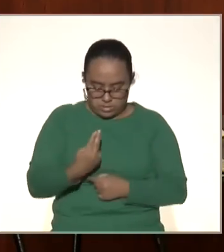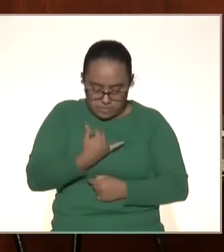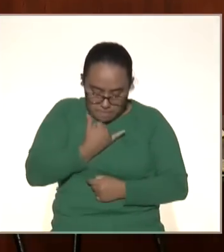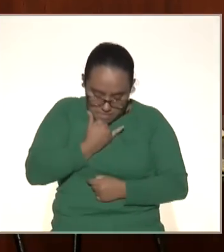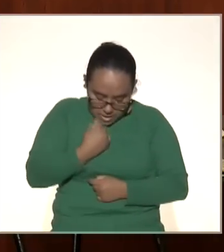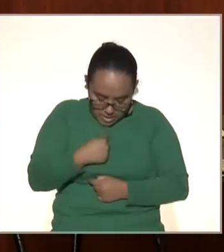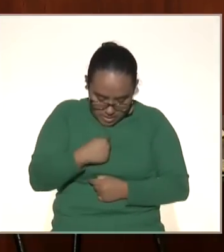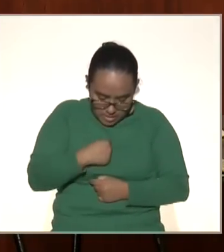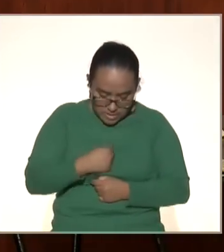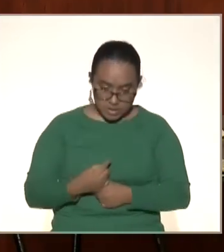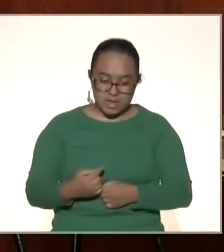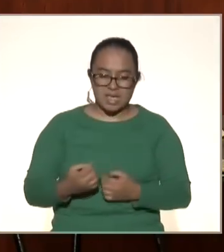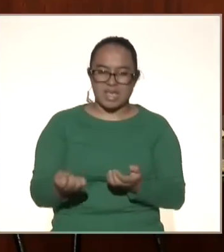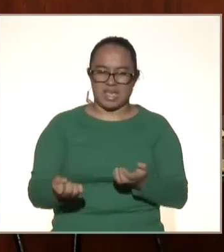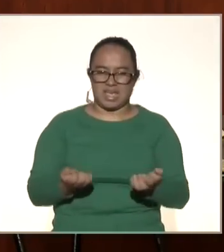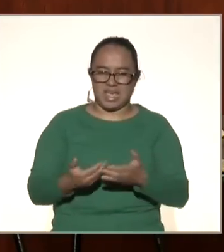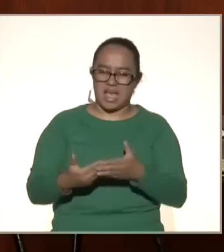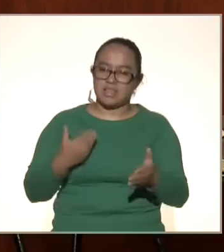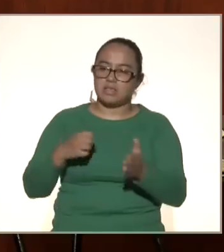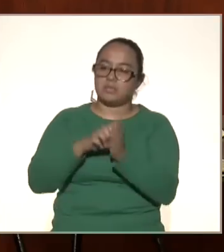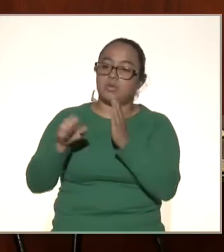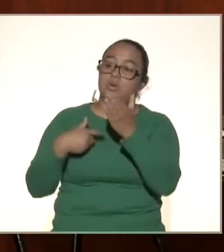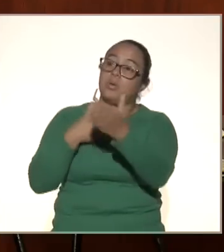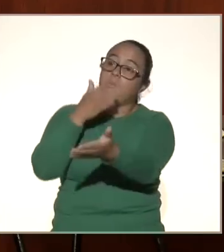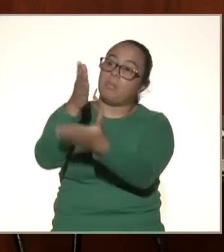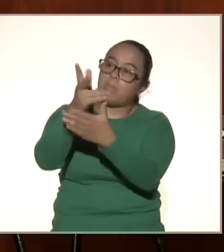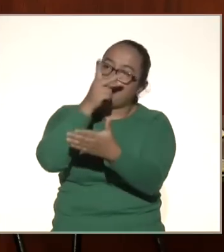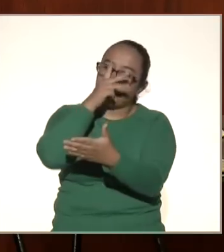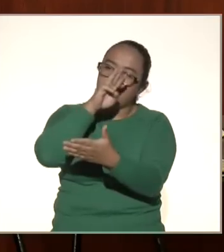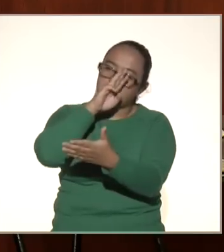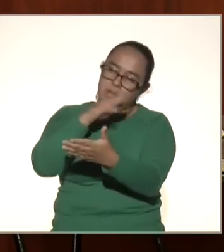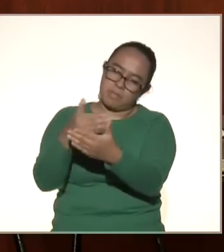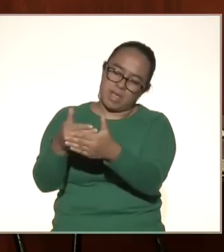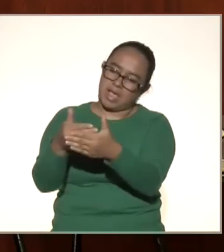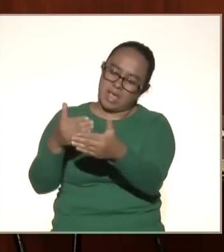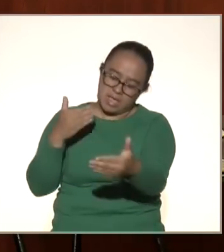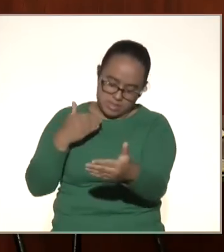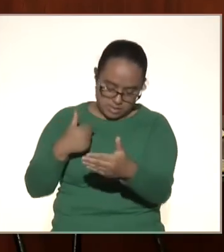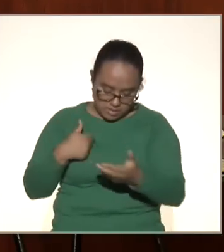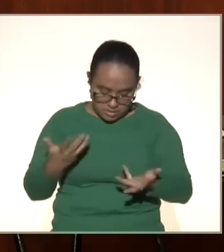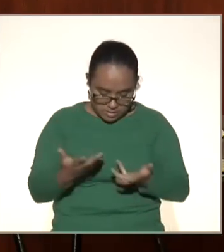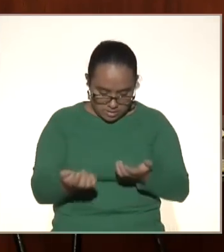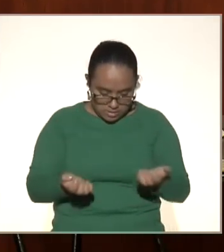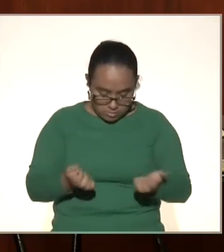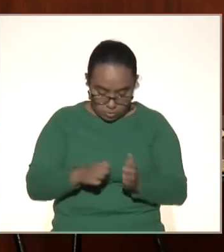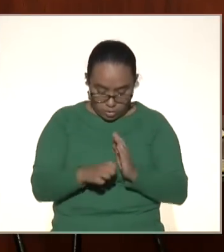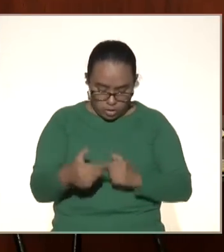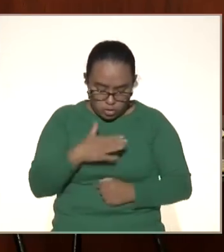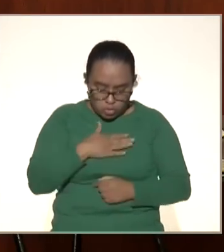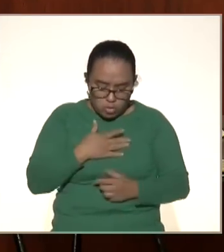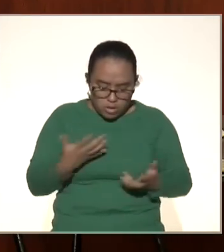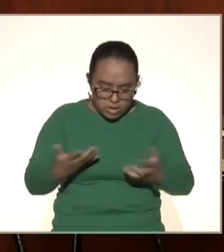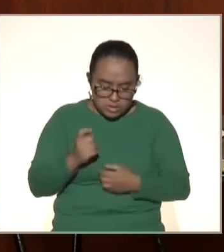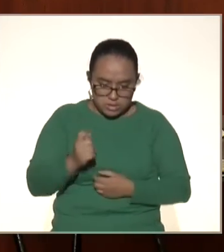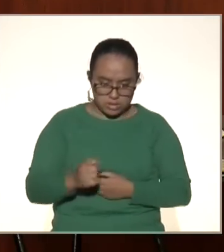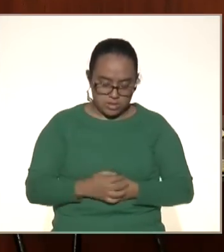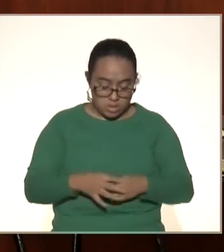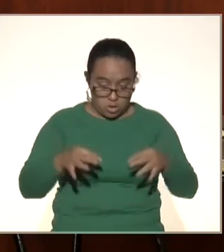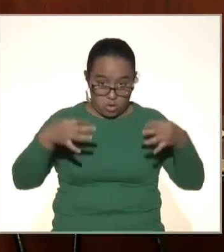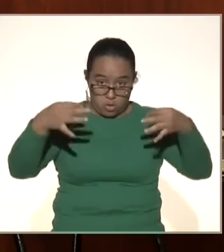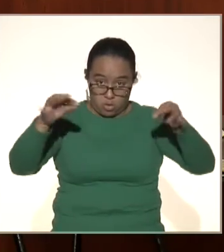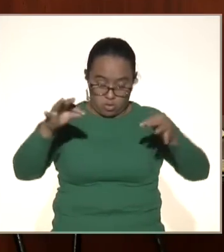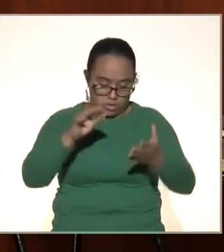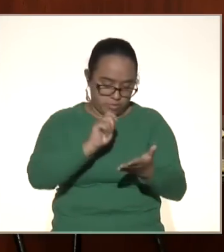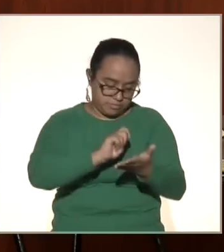que se puede hacer antes de ir a casa de tus padres y tal, hablando desde qué puedo hacer yo. O sea, tú puedes escribir en una